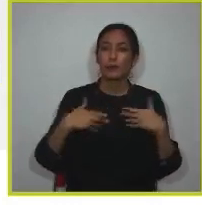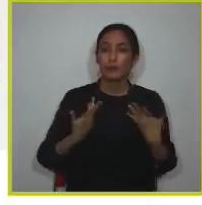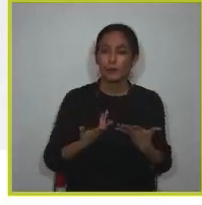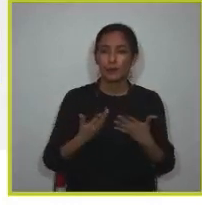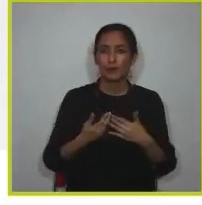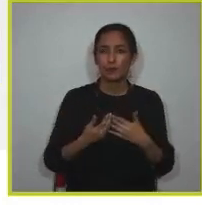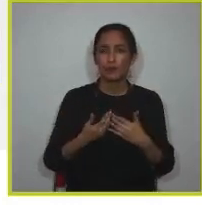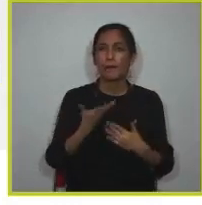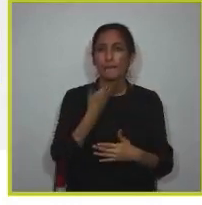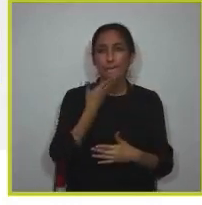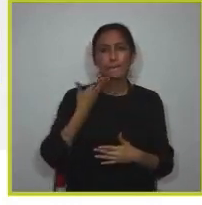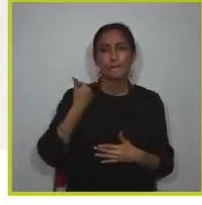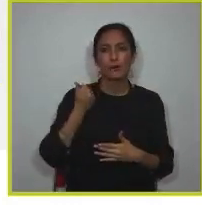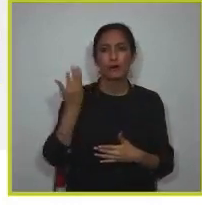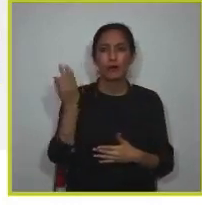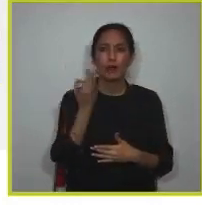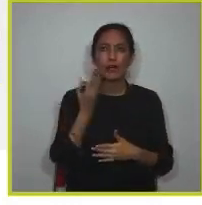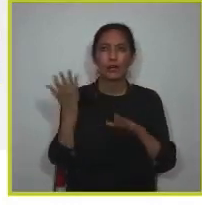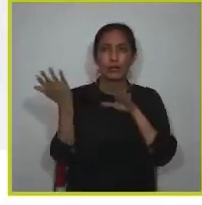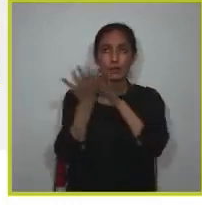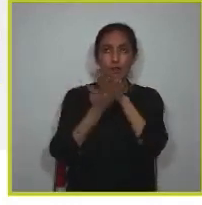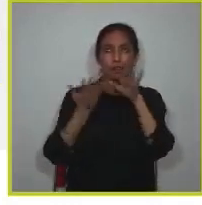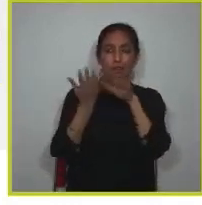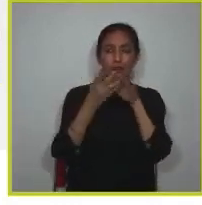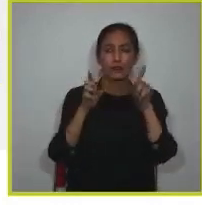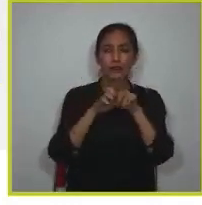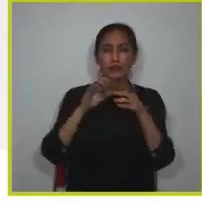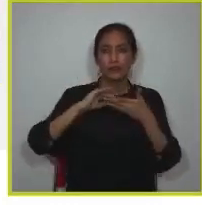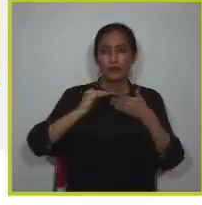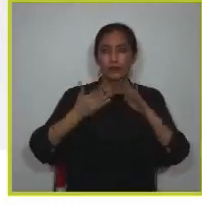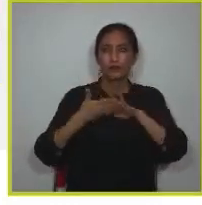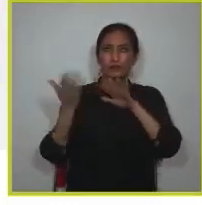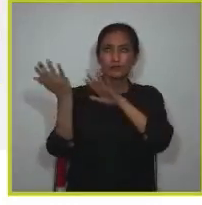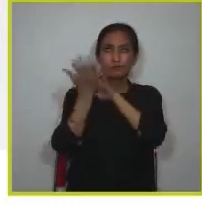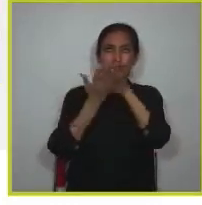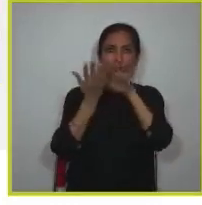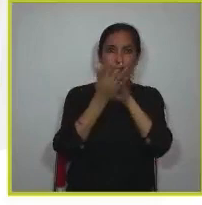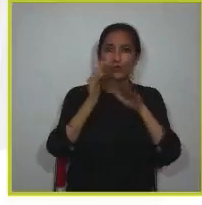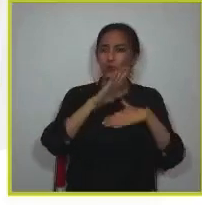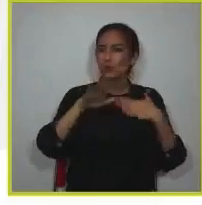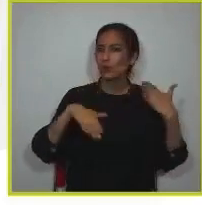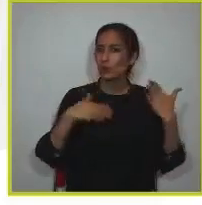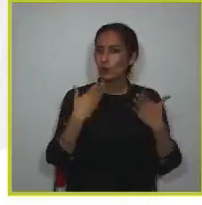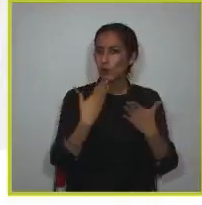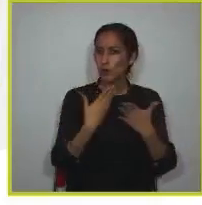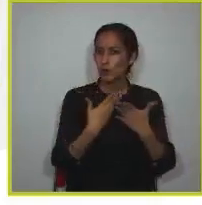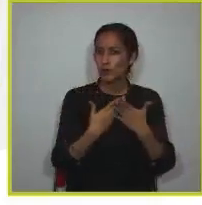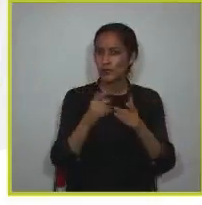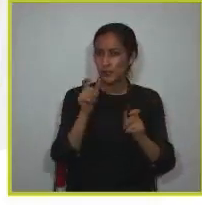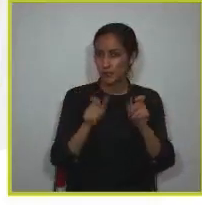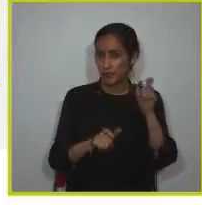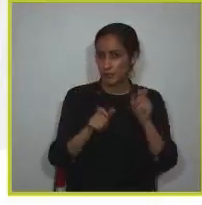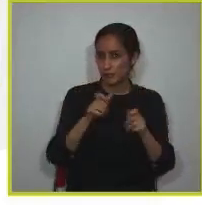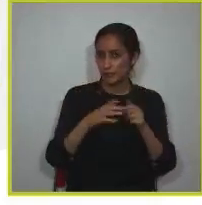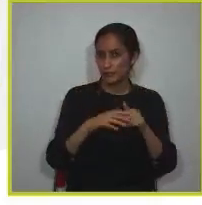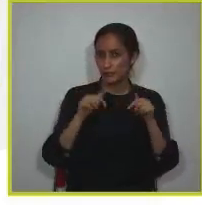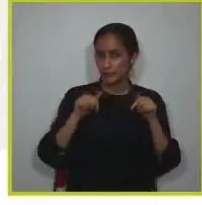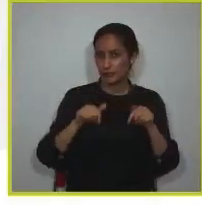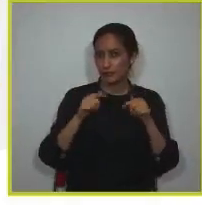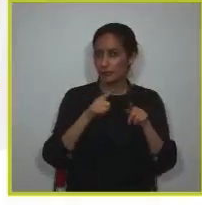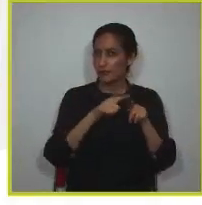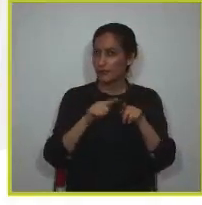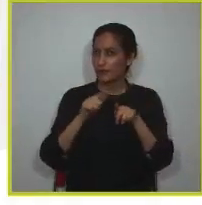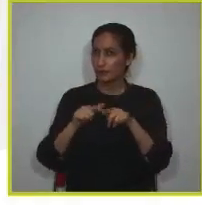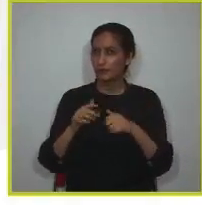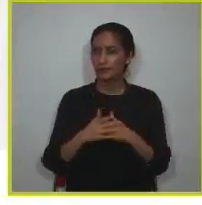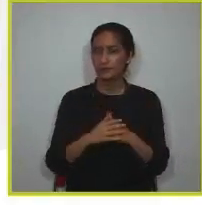este mejorar la calidad ambiental y la calidad socioambiental de todas esas poblaciones que están en escenarios